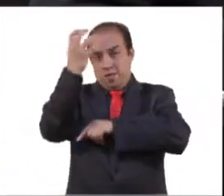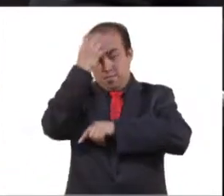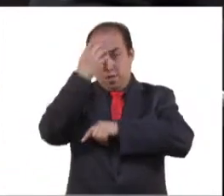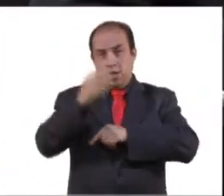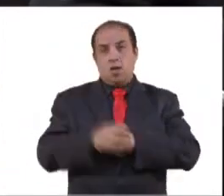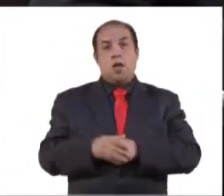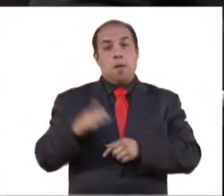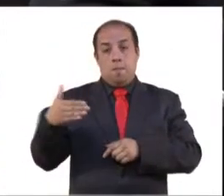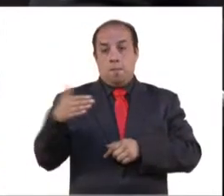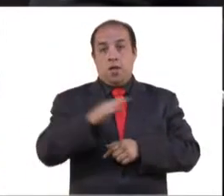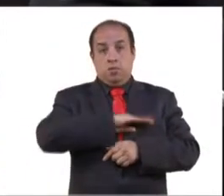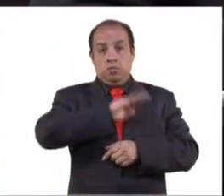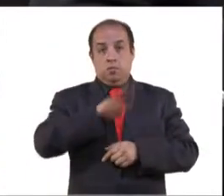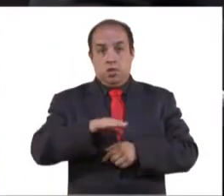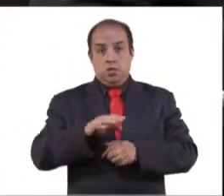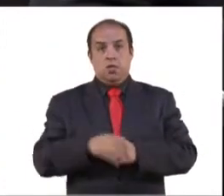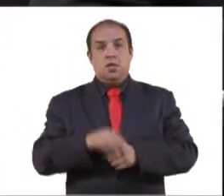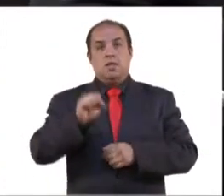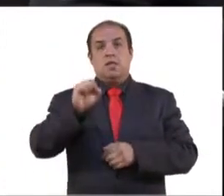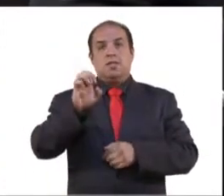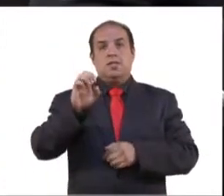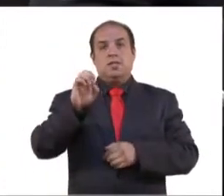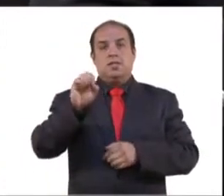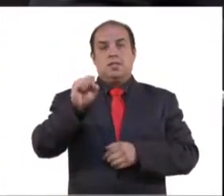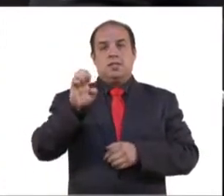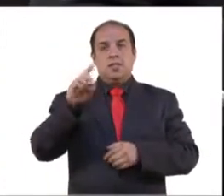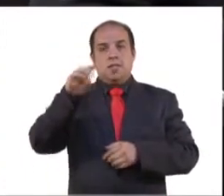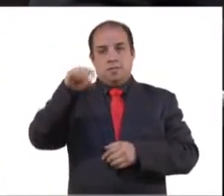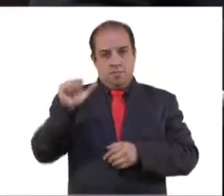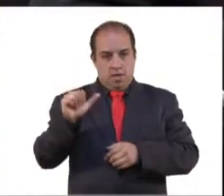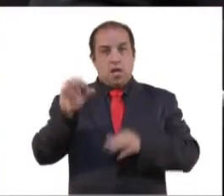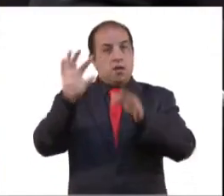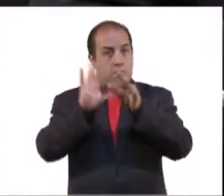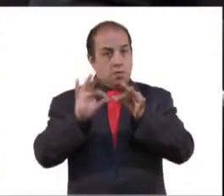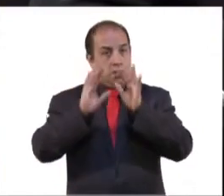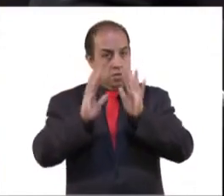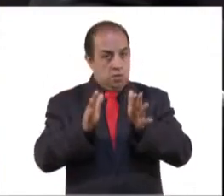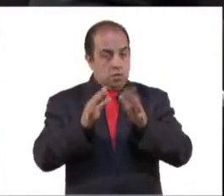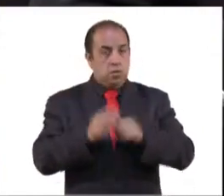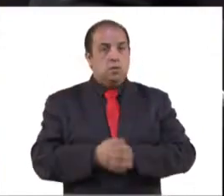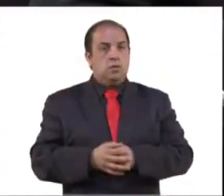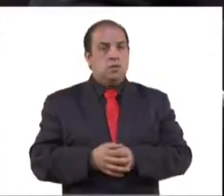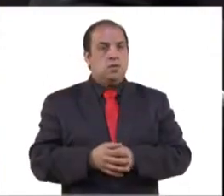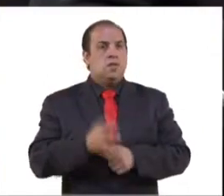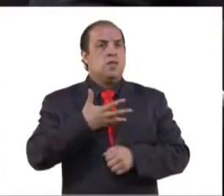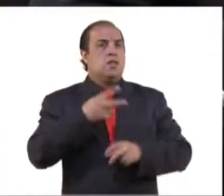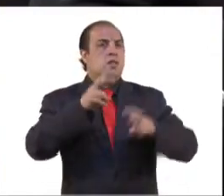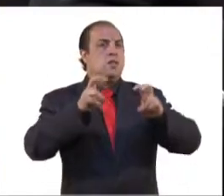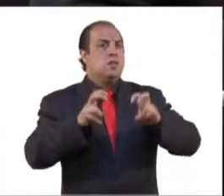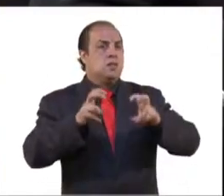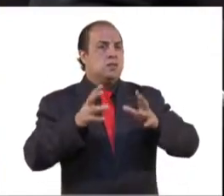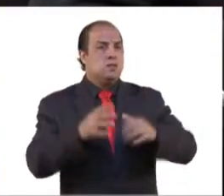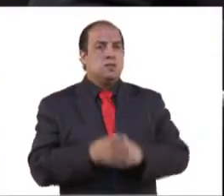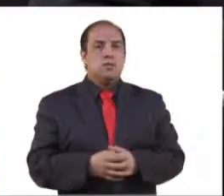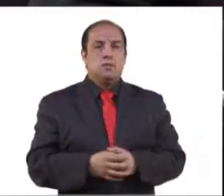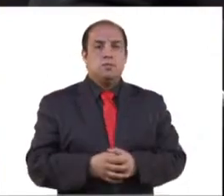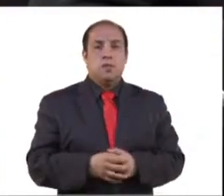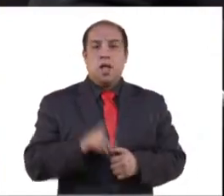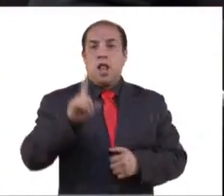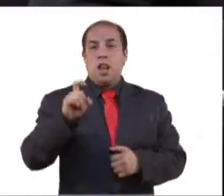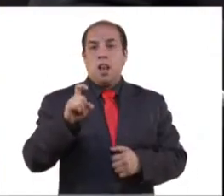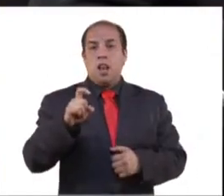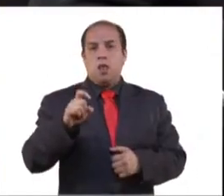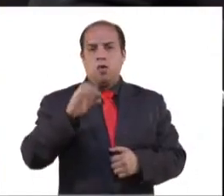sí. Muertas, ya SEDEMA manifestó, dio una explicación. ¿Es un asunto de que el agua